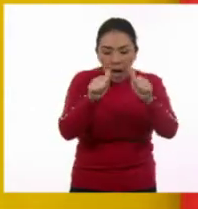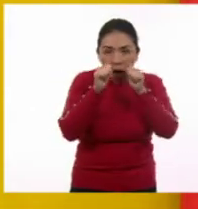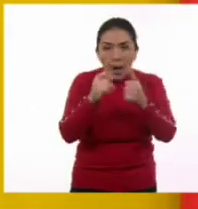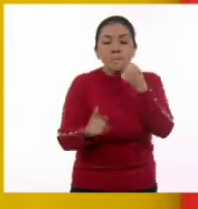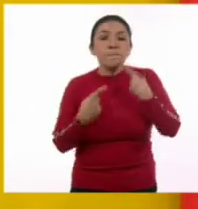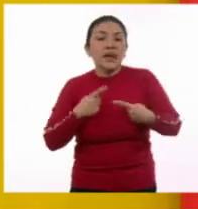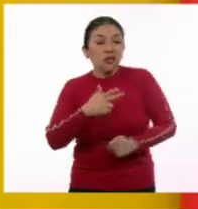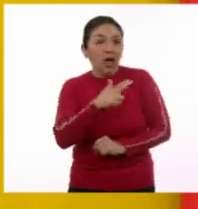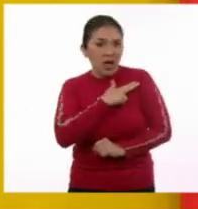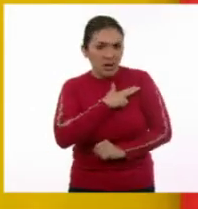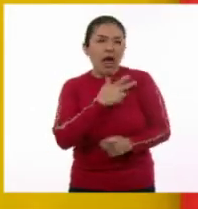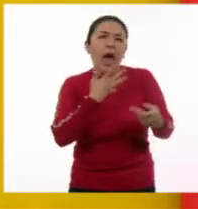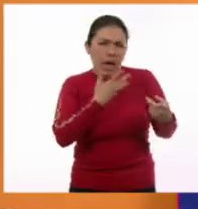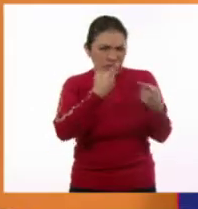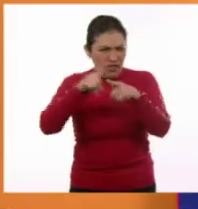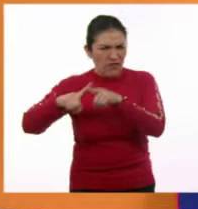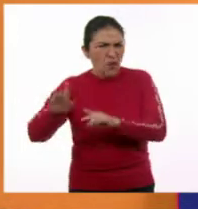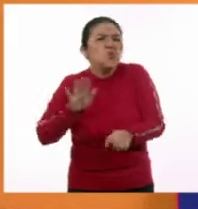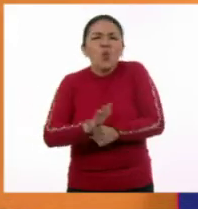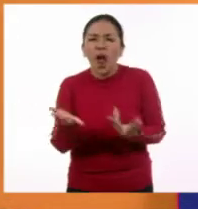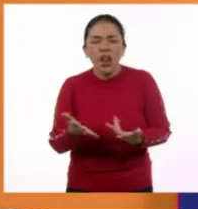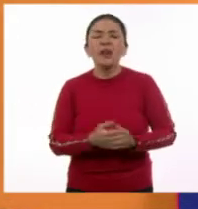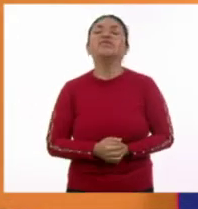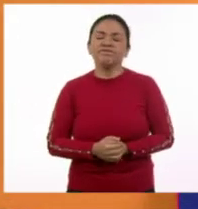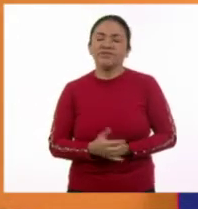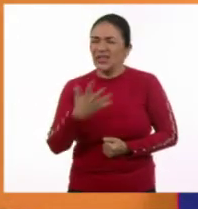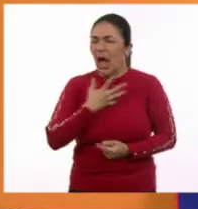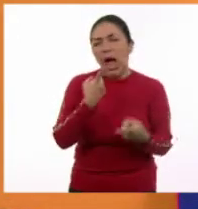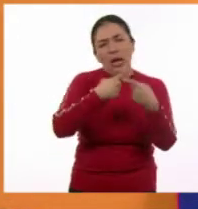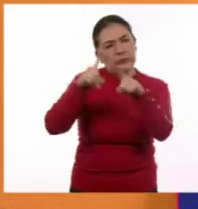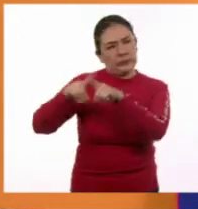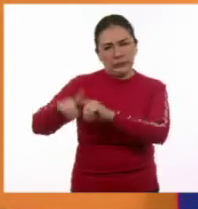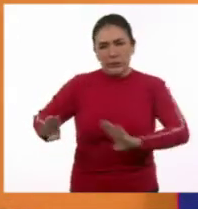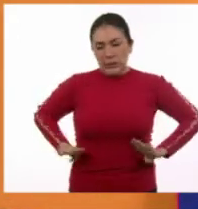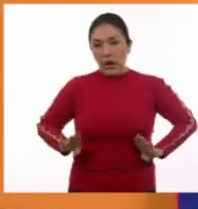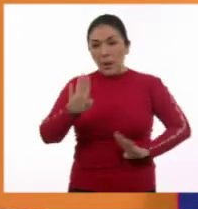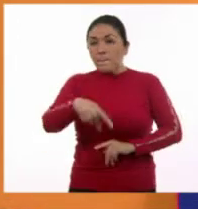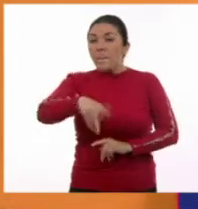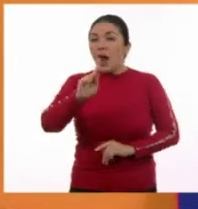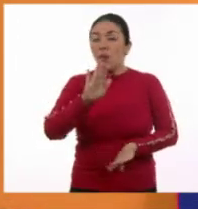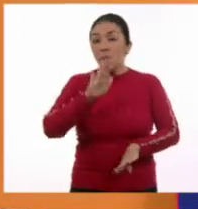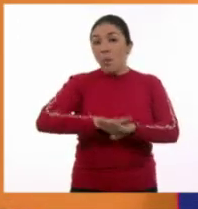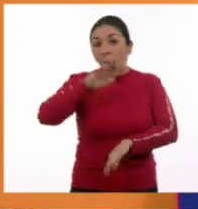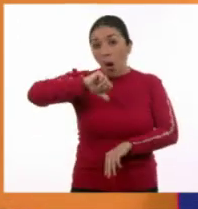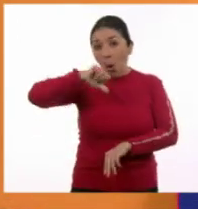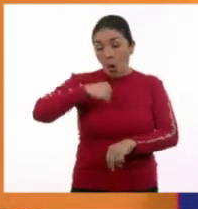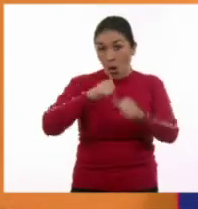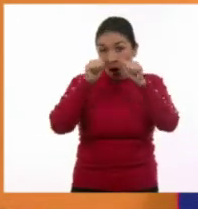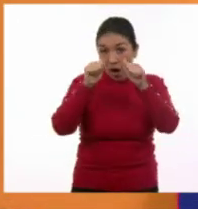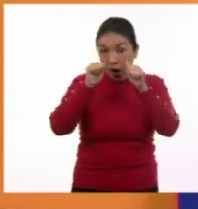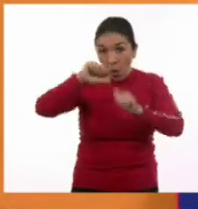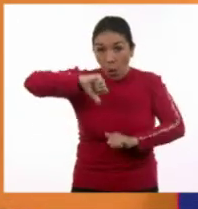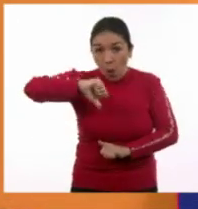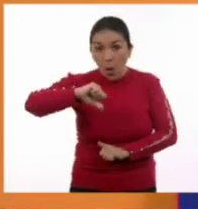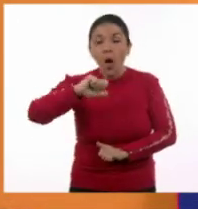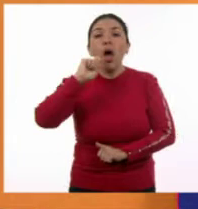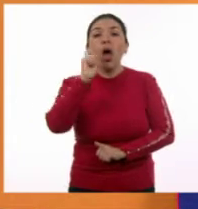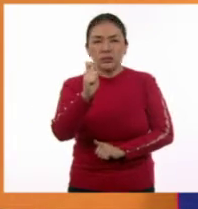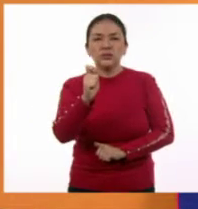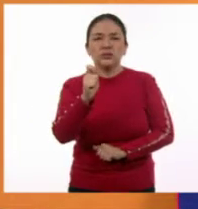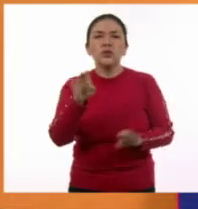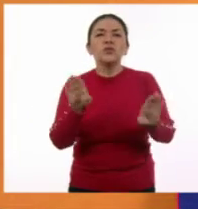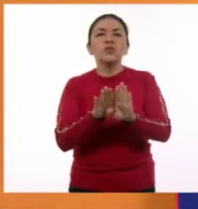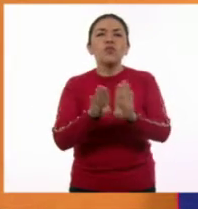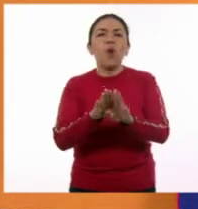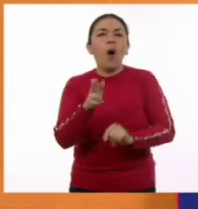una lesión existen diferentes tipos creo que sí existen diferentes tipos pero en los que nos vamos a basar un poco más con respecto